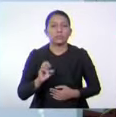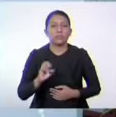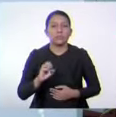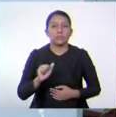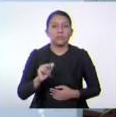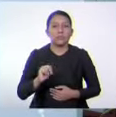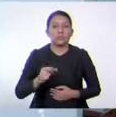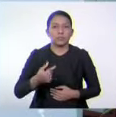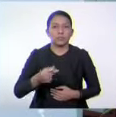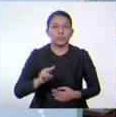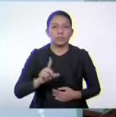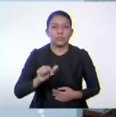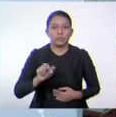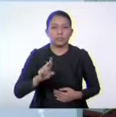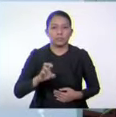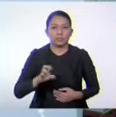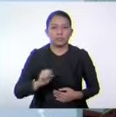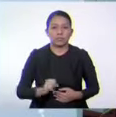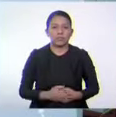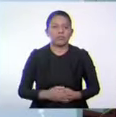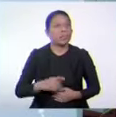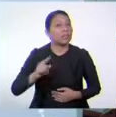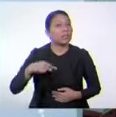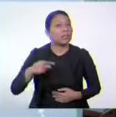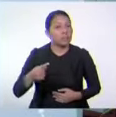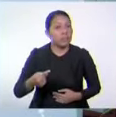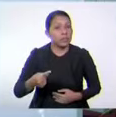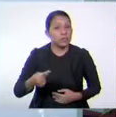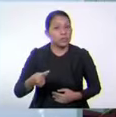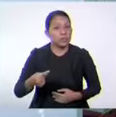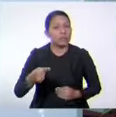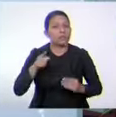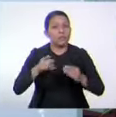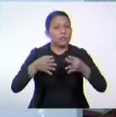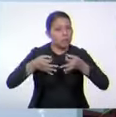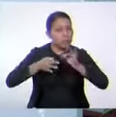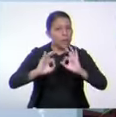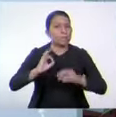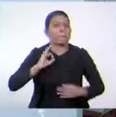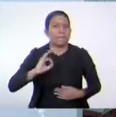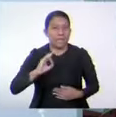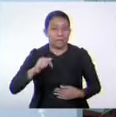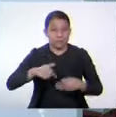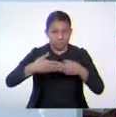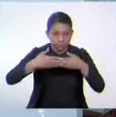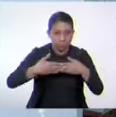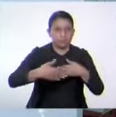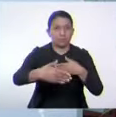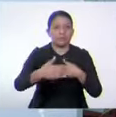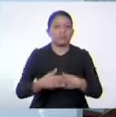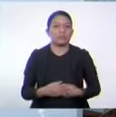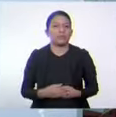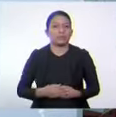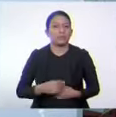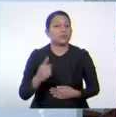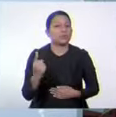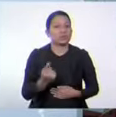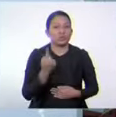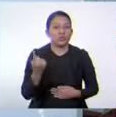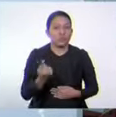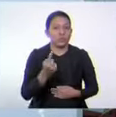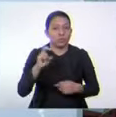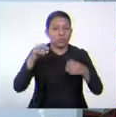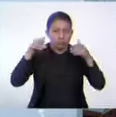estas estructuras, siempre trabajenlas de esta forma, porque de ahora en adelante solo vamos a